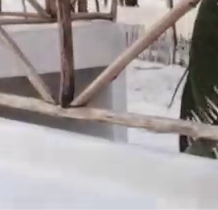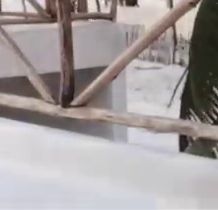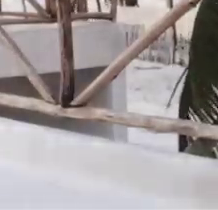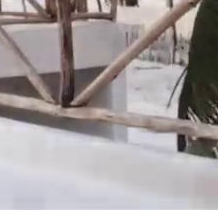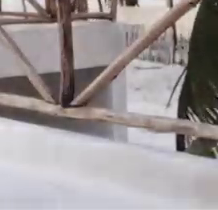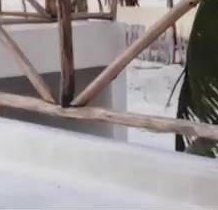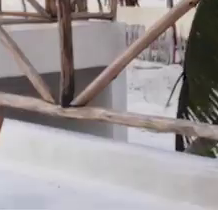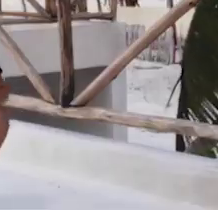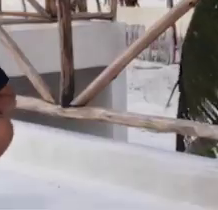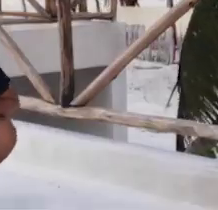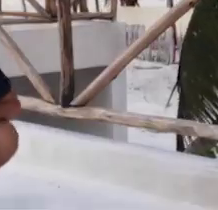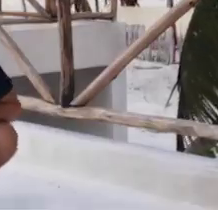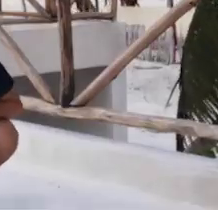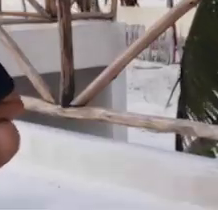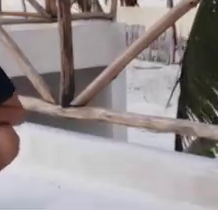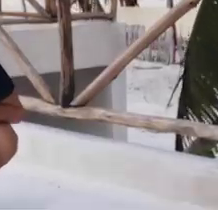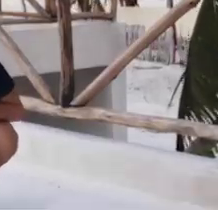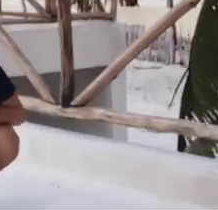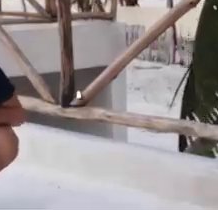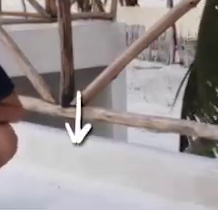El otro lado.